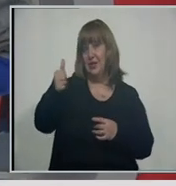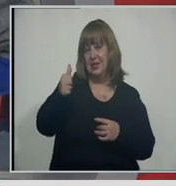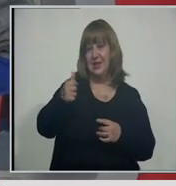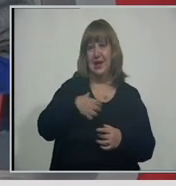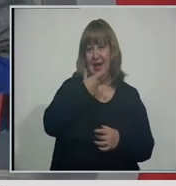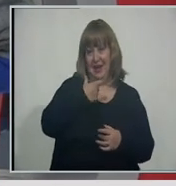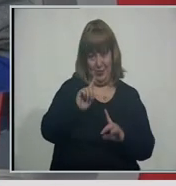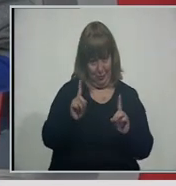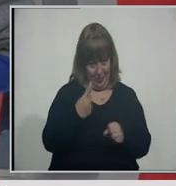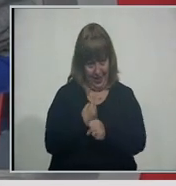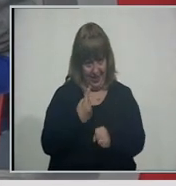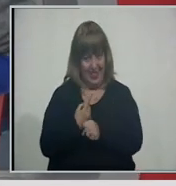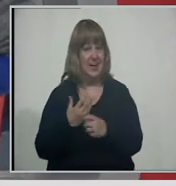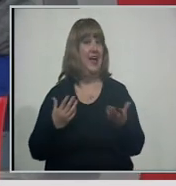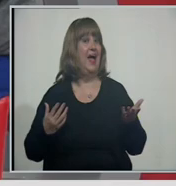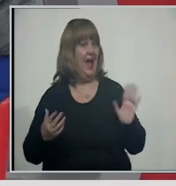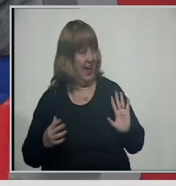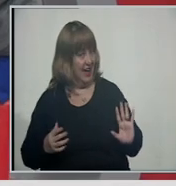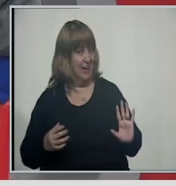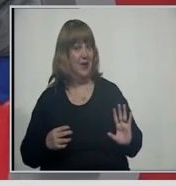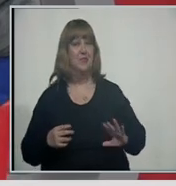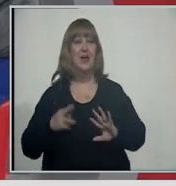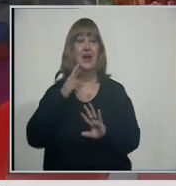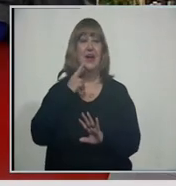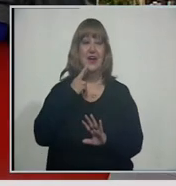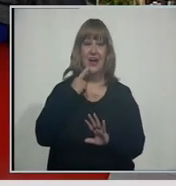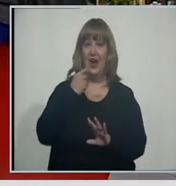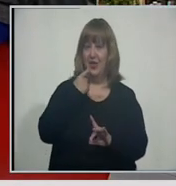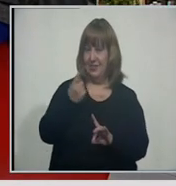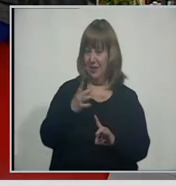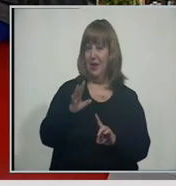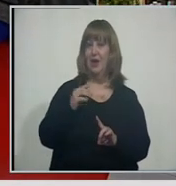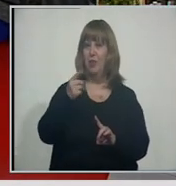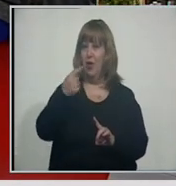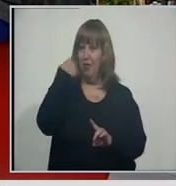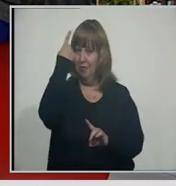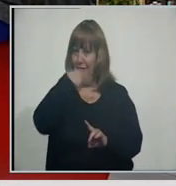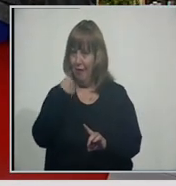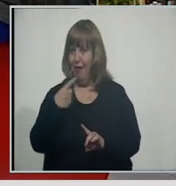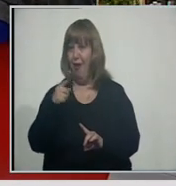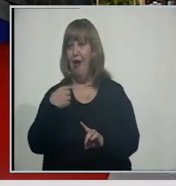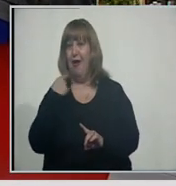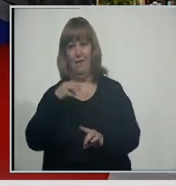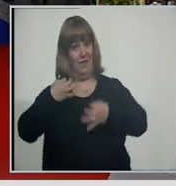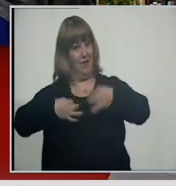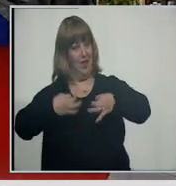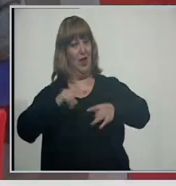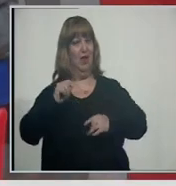pero existe los riesgos existen dos riesgos que digan qué bien está hecho bolsa